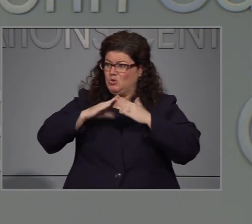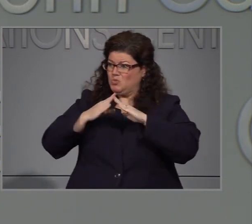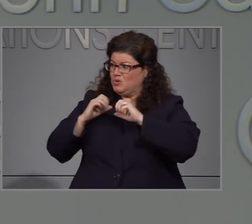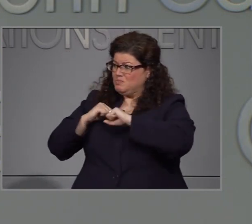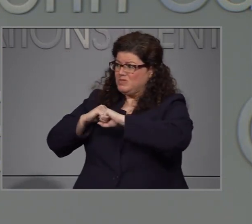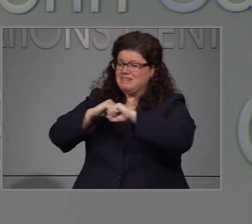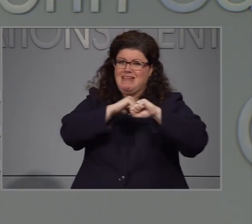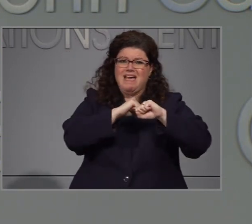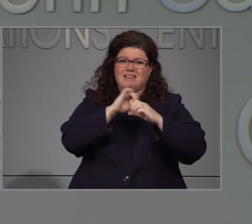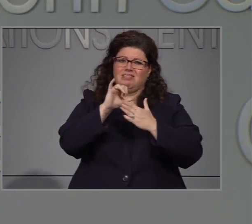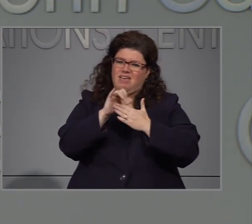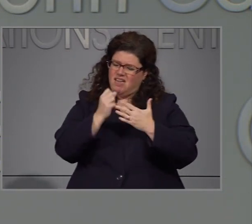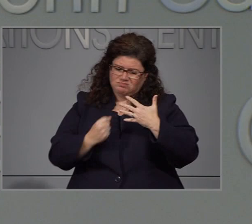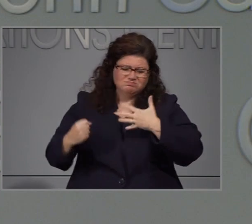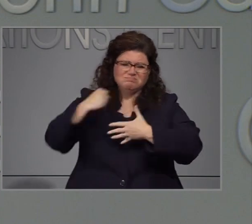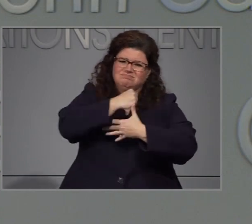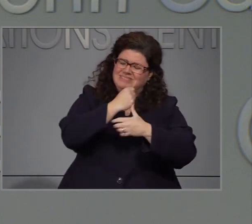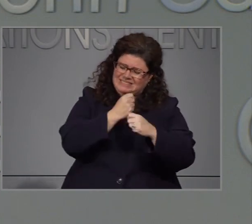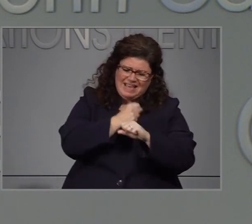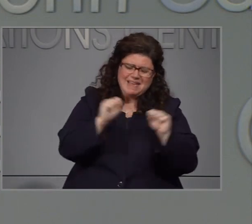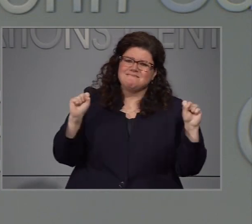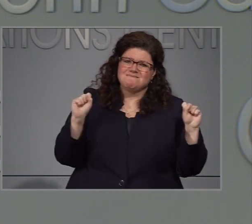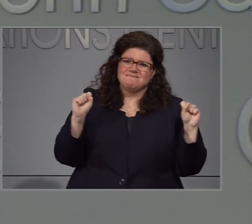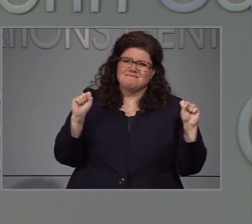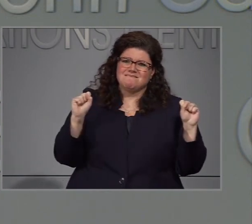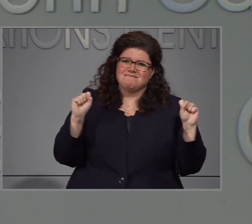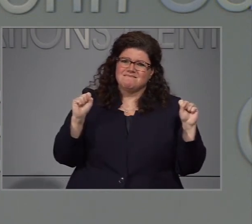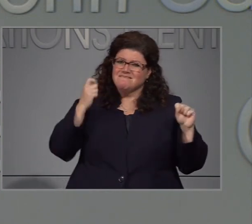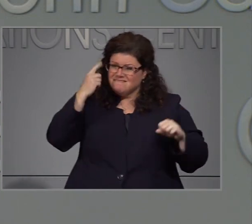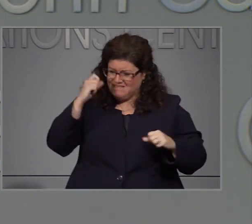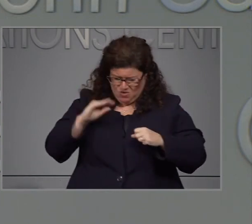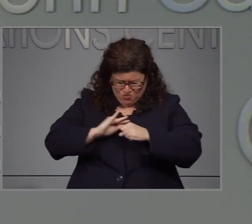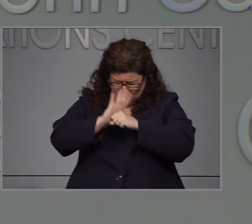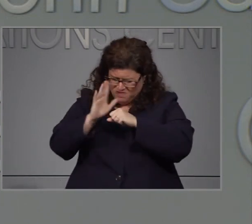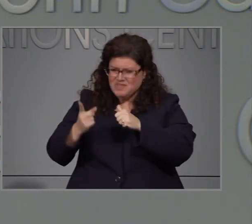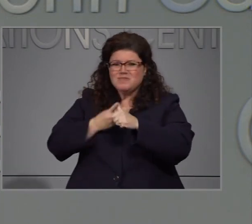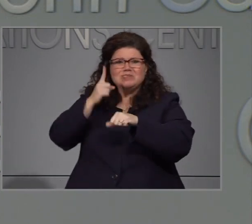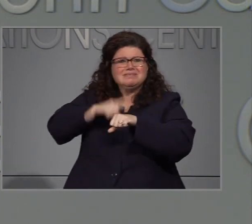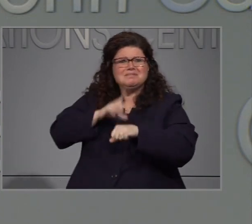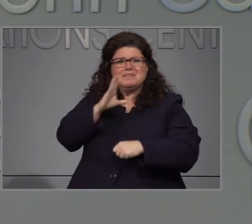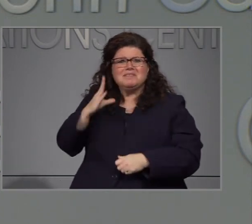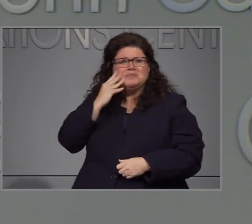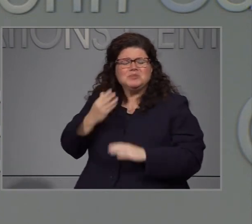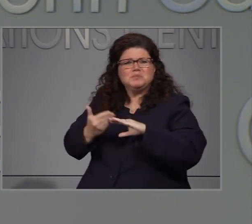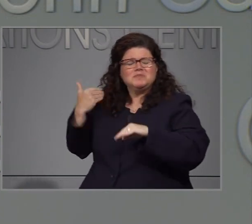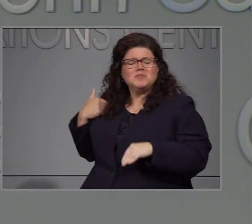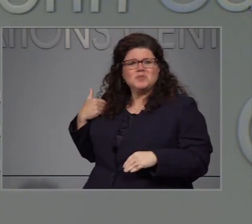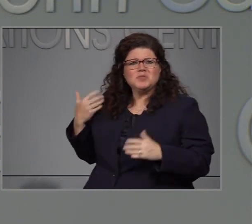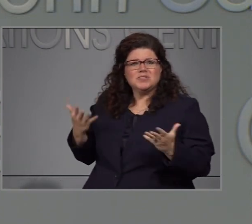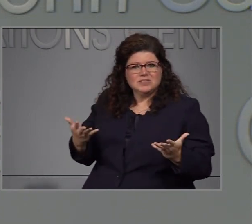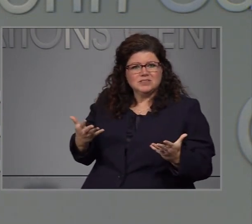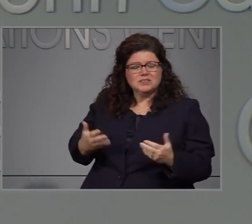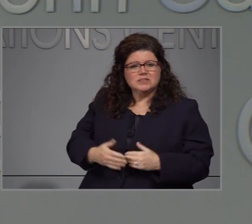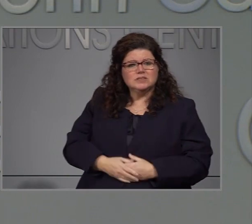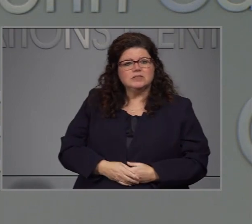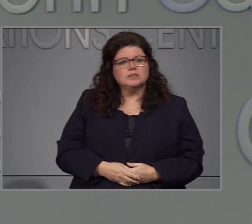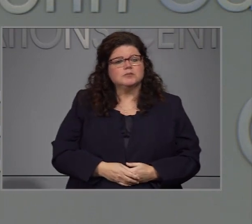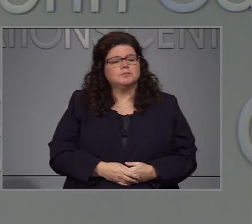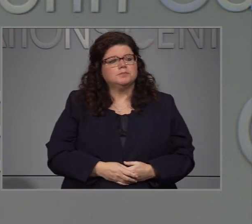La seguridad y la salud de nuestras personas es la prioridad número 1.